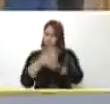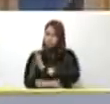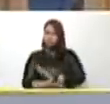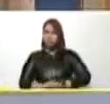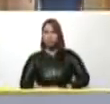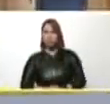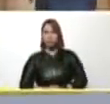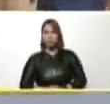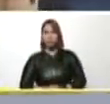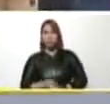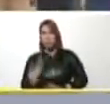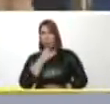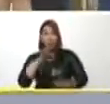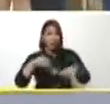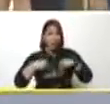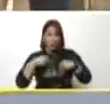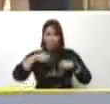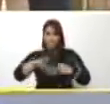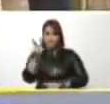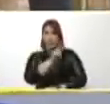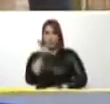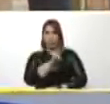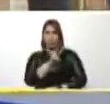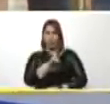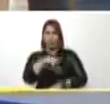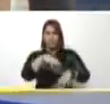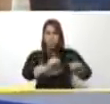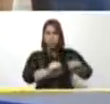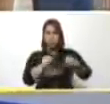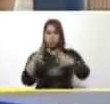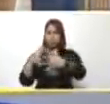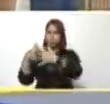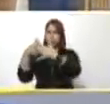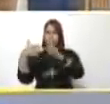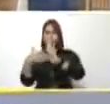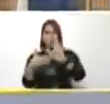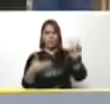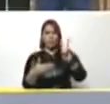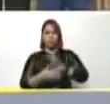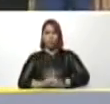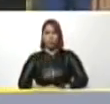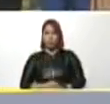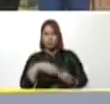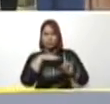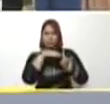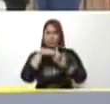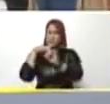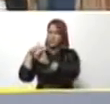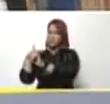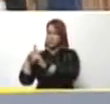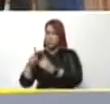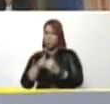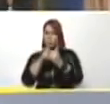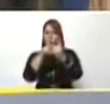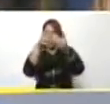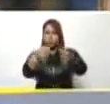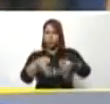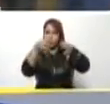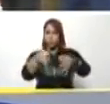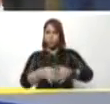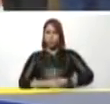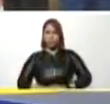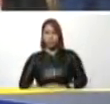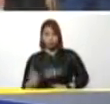lo inaceptable que es para Venezuela el intervencionismo norteamericano, las amenazas permanentes